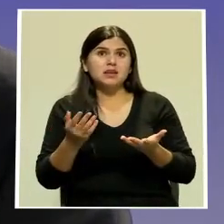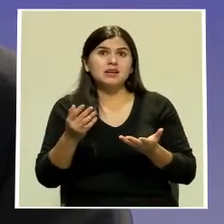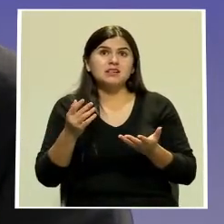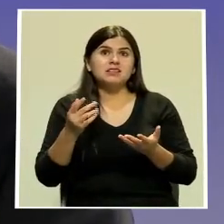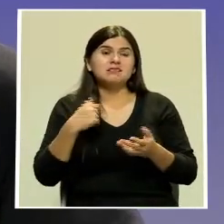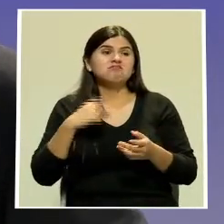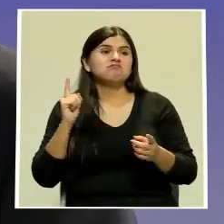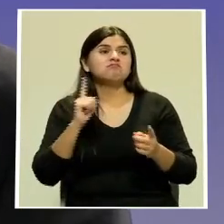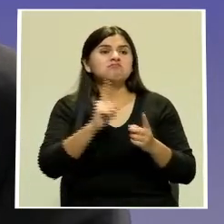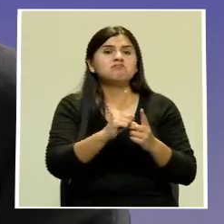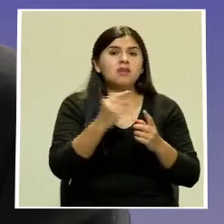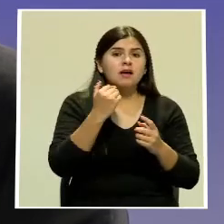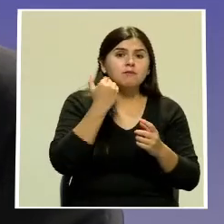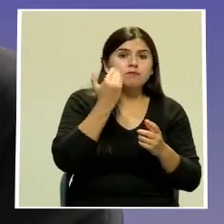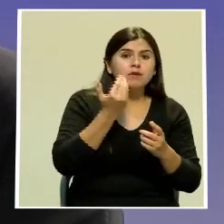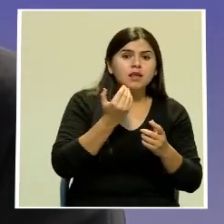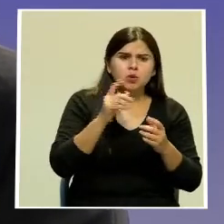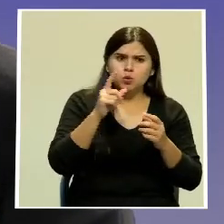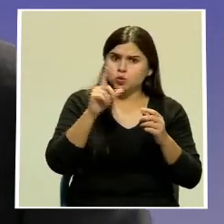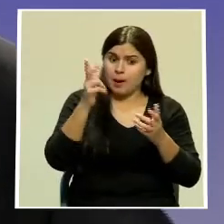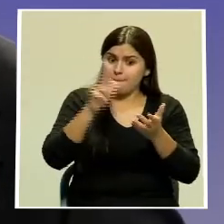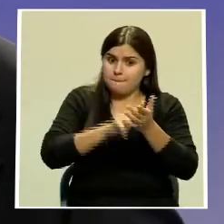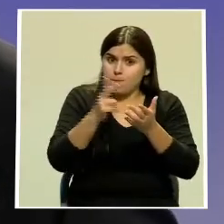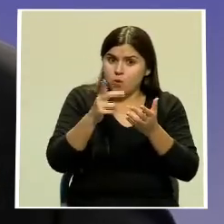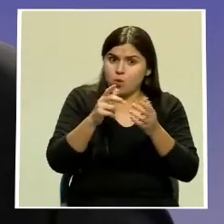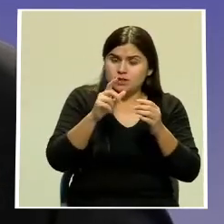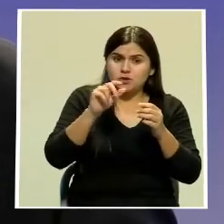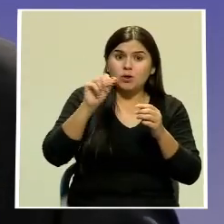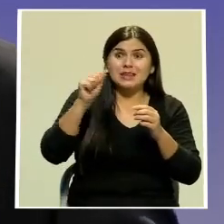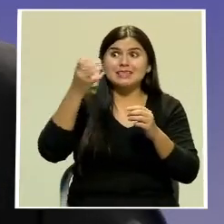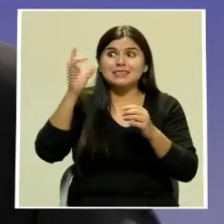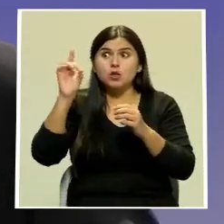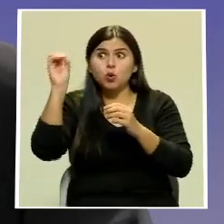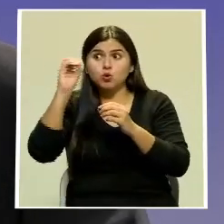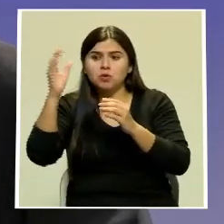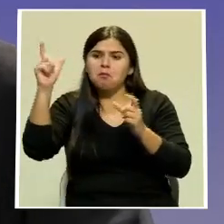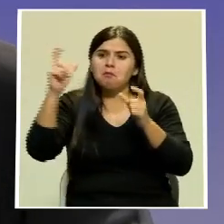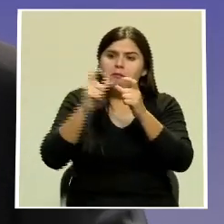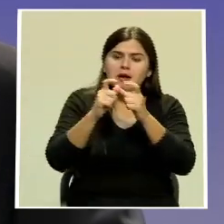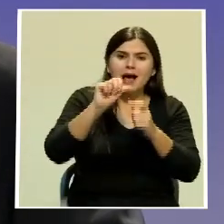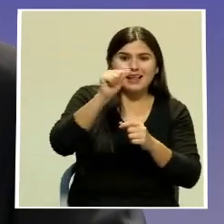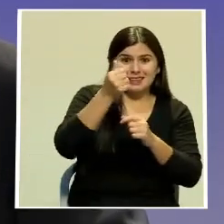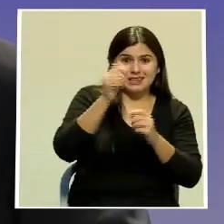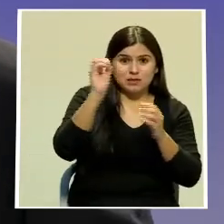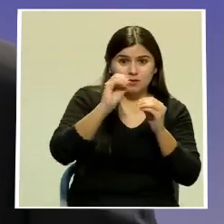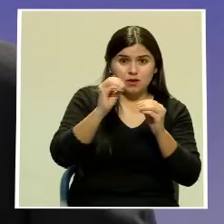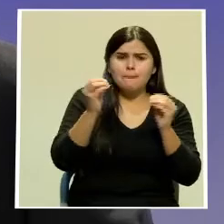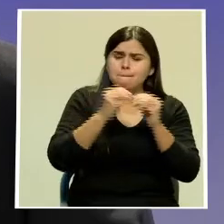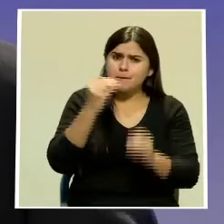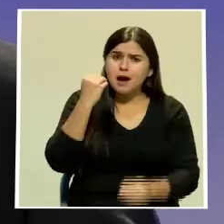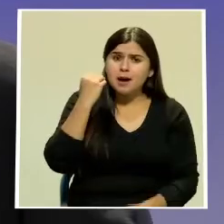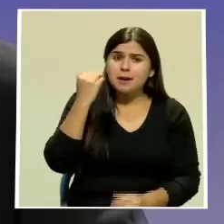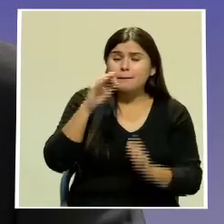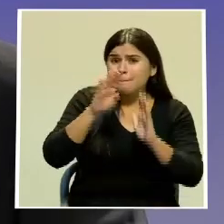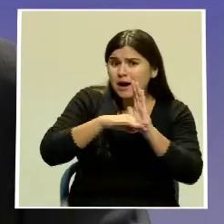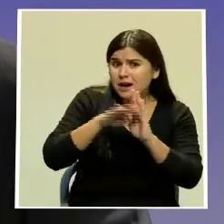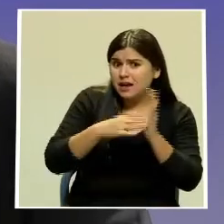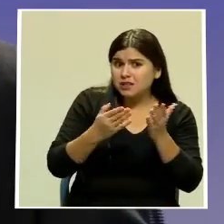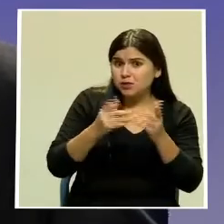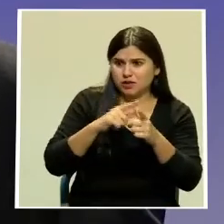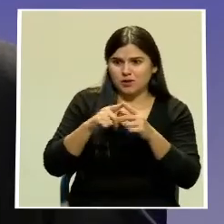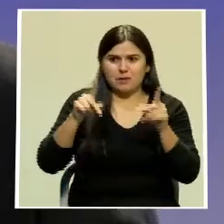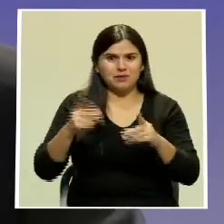al depósito Golfito. Bajamos el impuesto del 18% al 10%, es más competitivo, es más barato y la gente se motiva a poder.